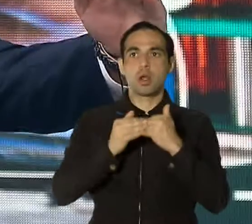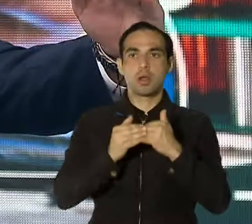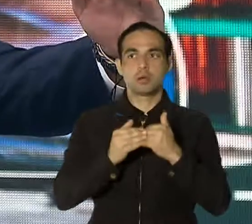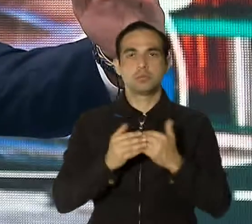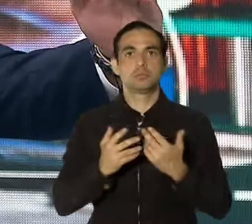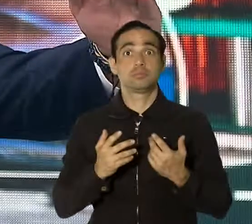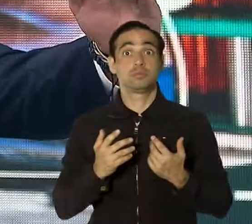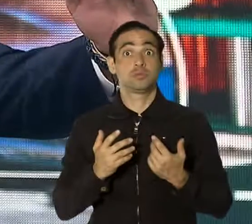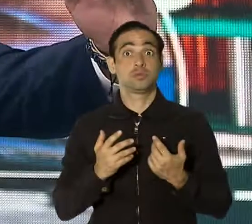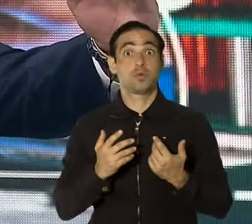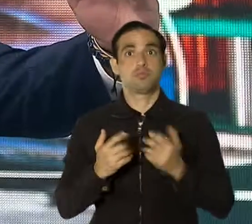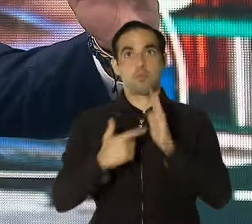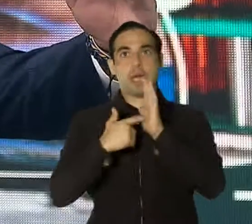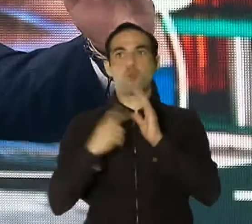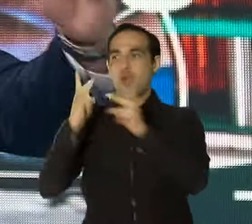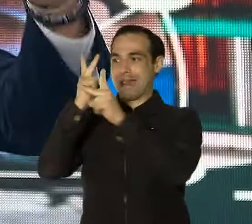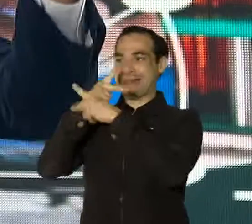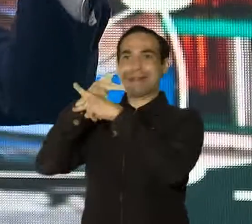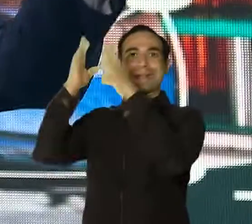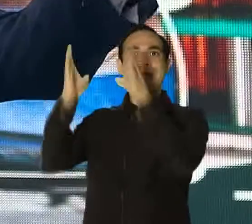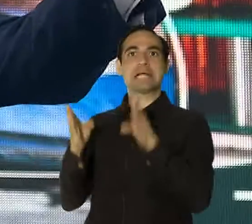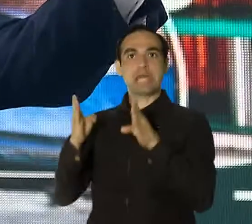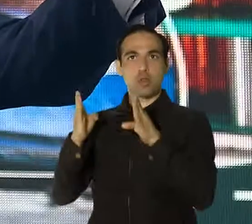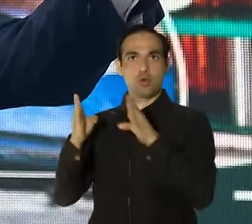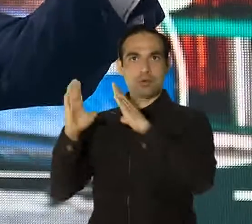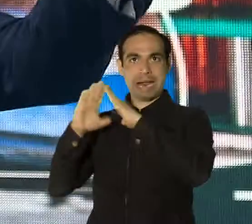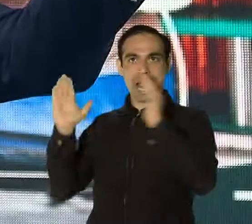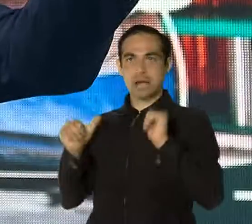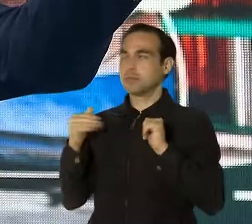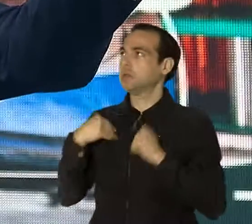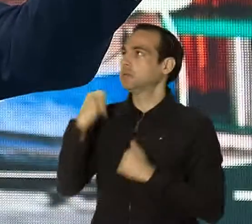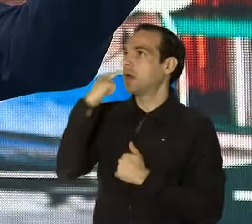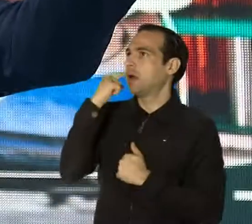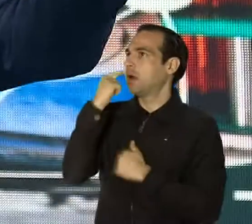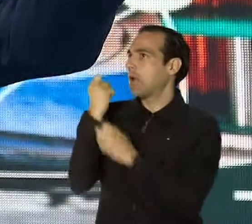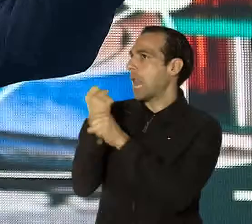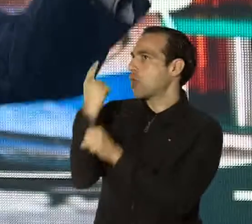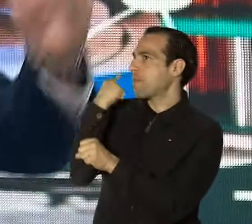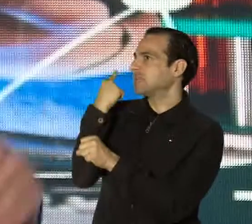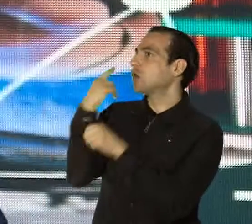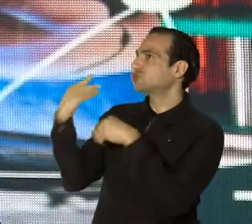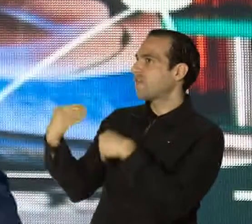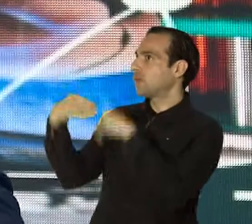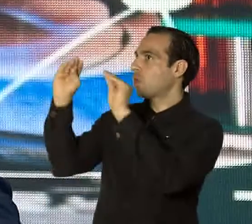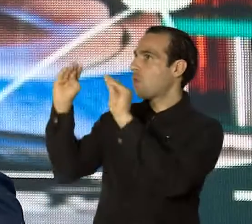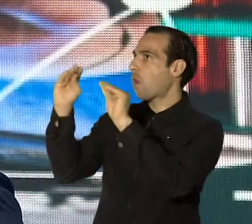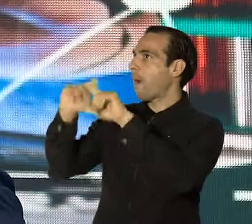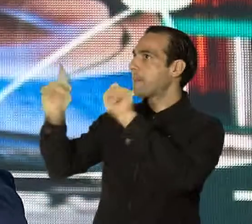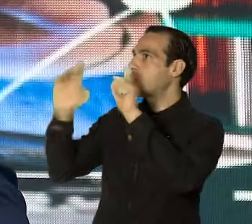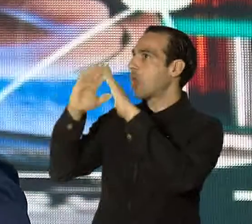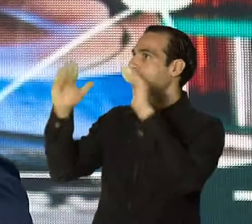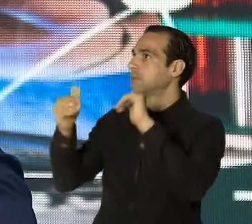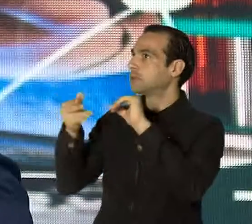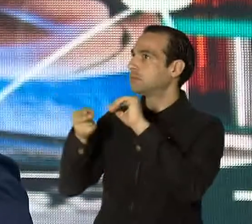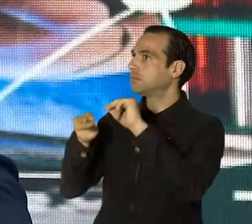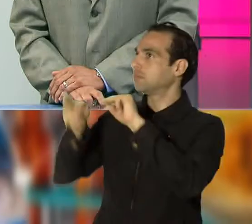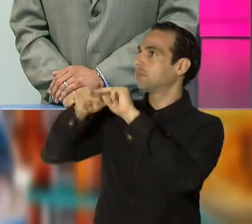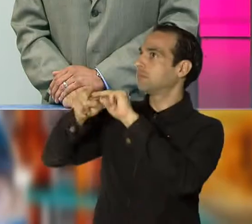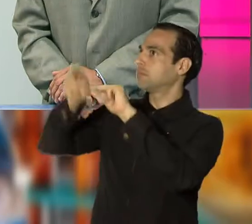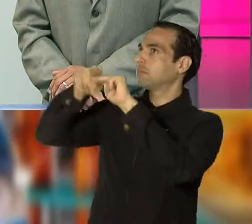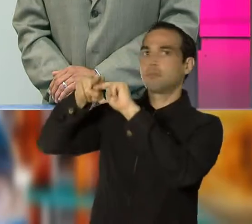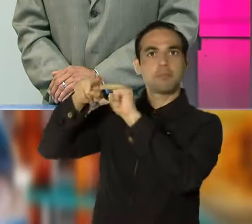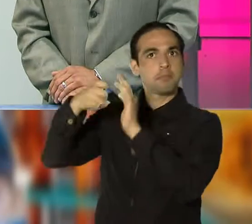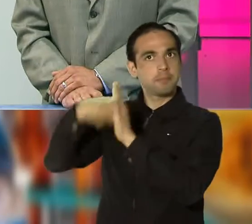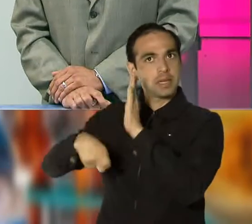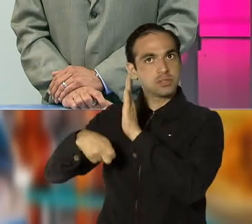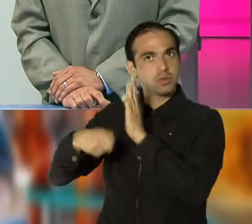se vendió hace un año, pero ha ido incrementando el valor de la propiedad. ¿Cuán real es